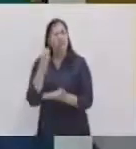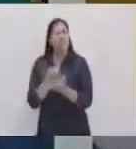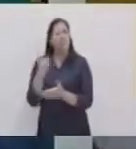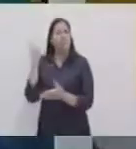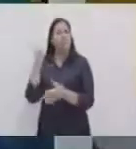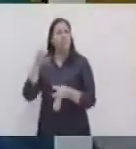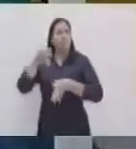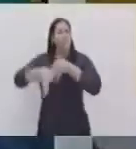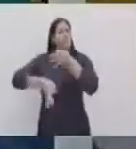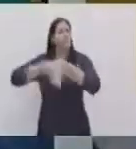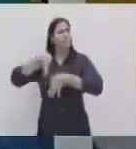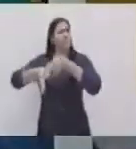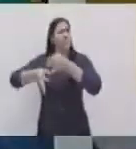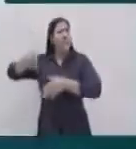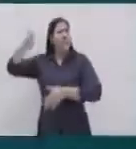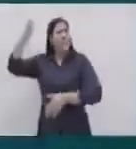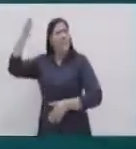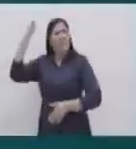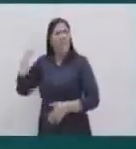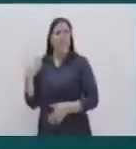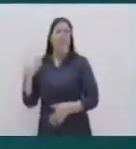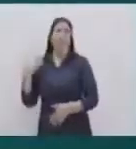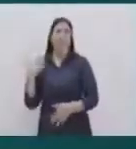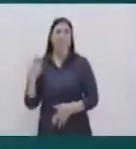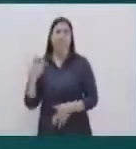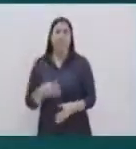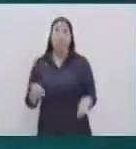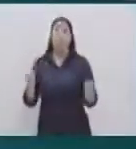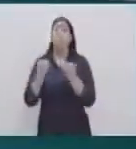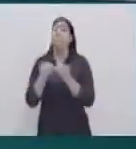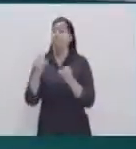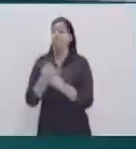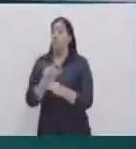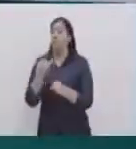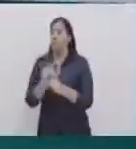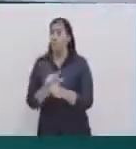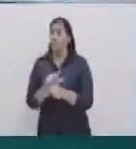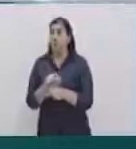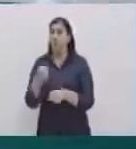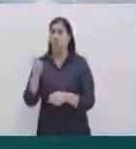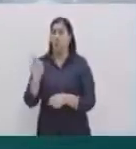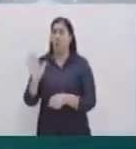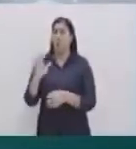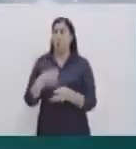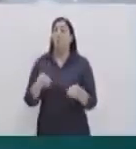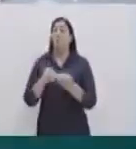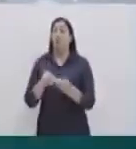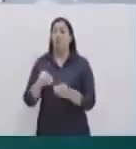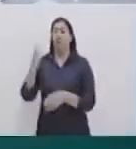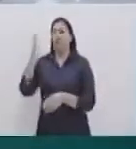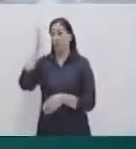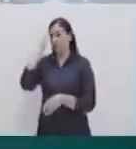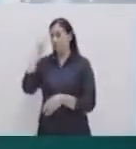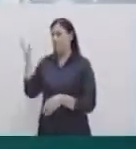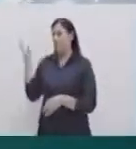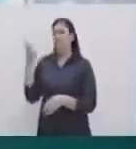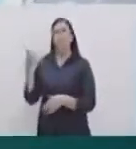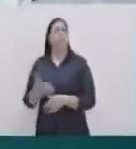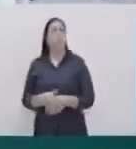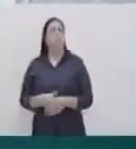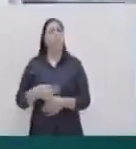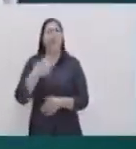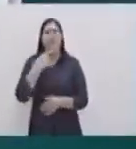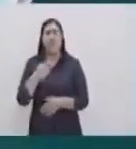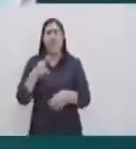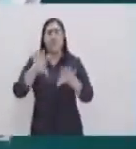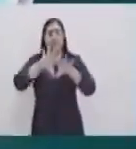argumentos que en la antigüedad se platicaron más y uno de los que más se dio para punto de debate. Dice, la Tierra